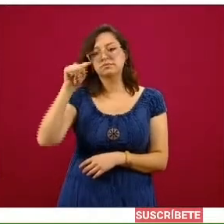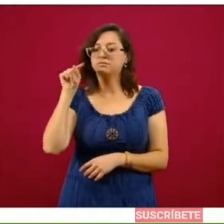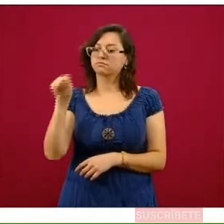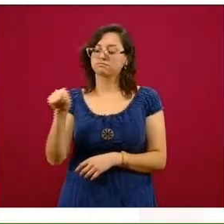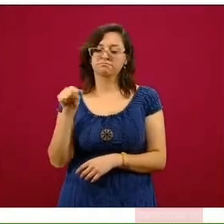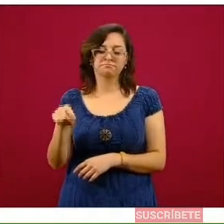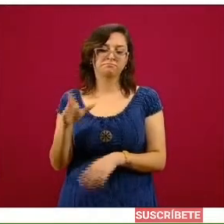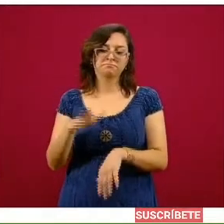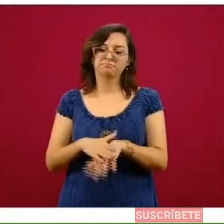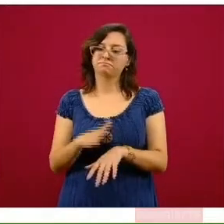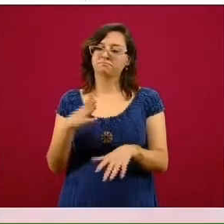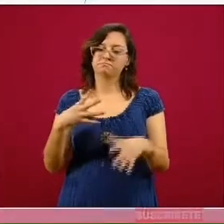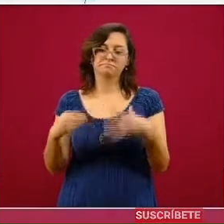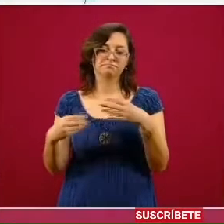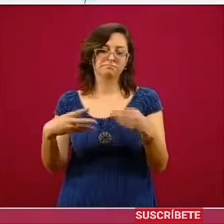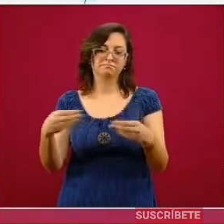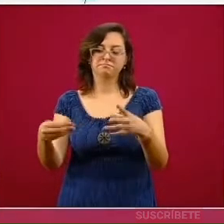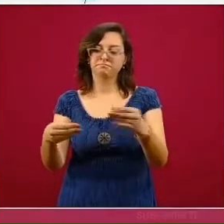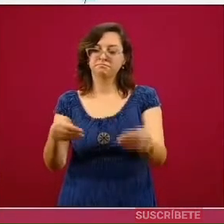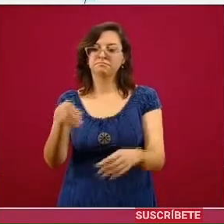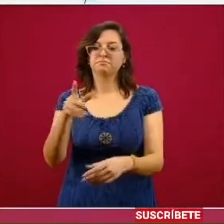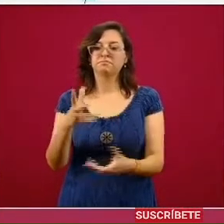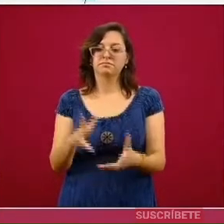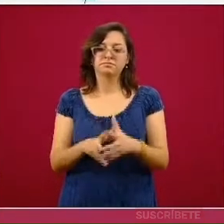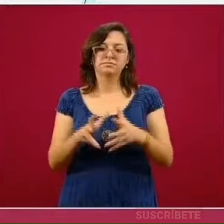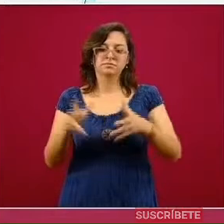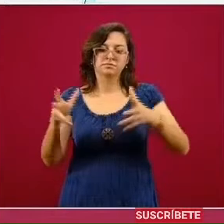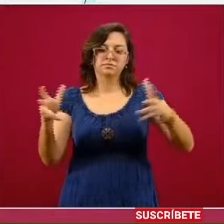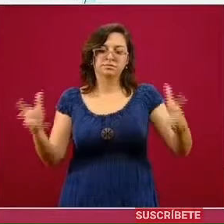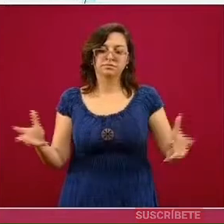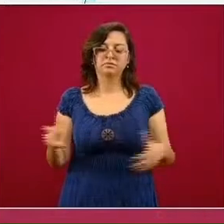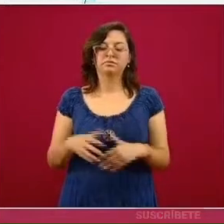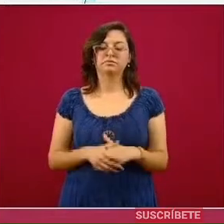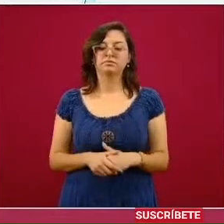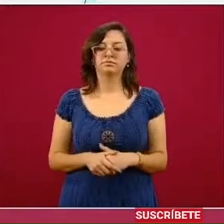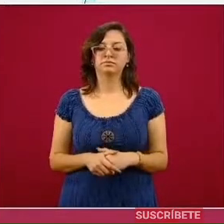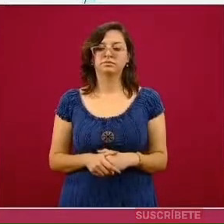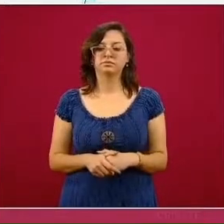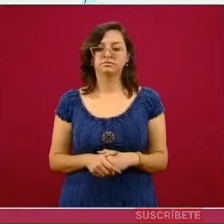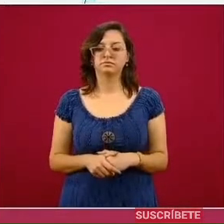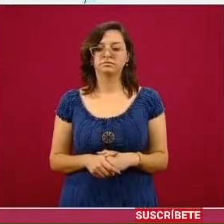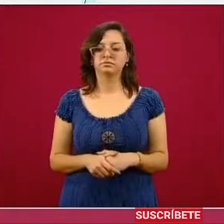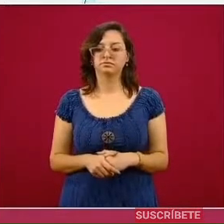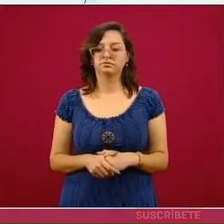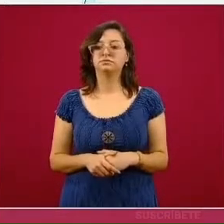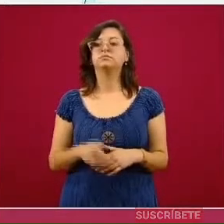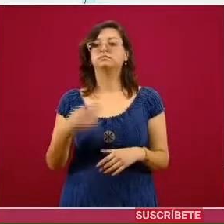principales características con las mayores transmisiones que hasta el momento se han